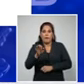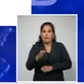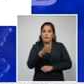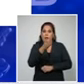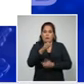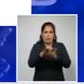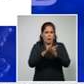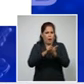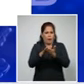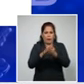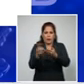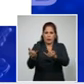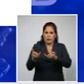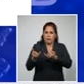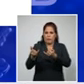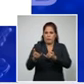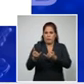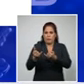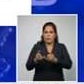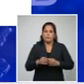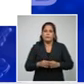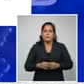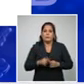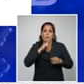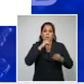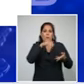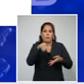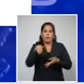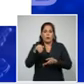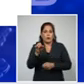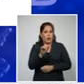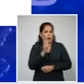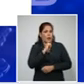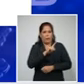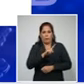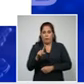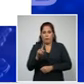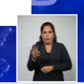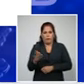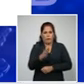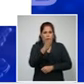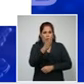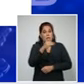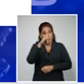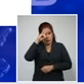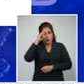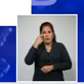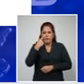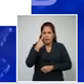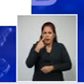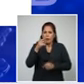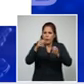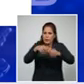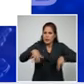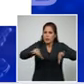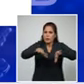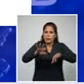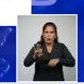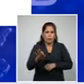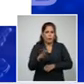número de casos ni del número de fallecidos en Francia. Realmente sí hemos visto algunas imágenes de lo complejo que se ha